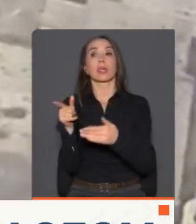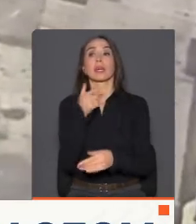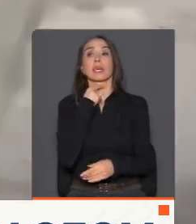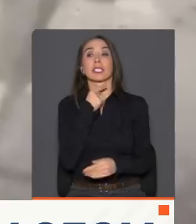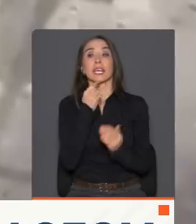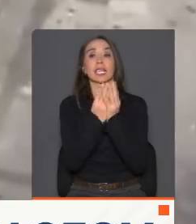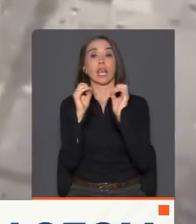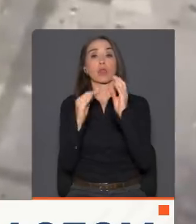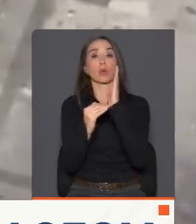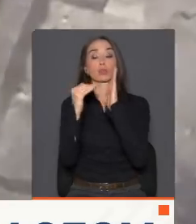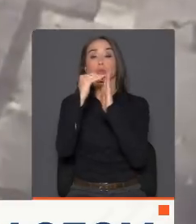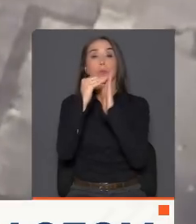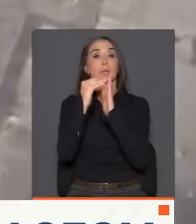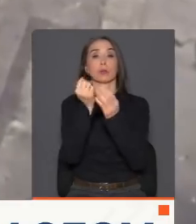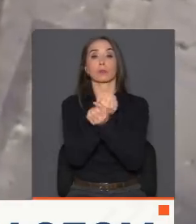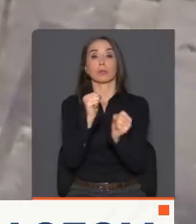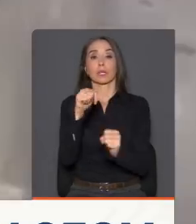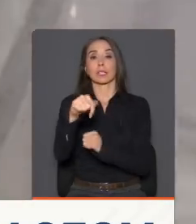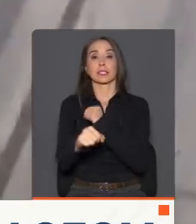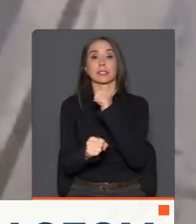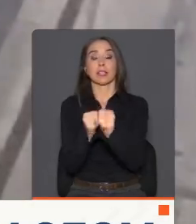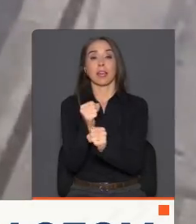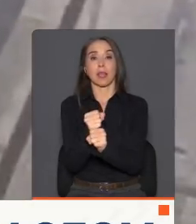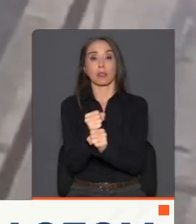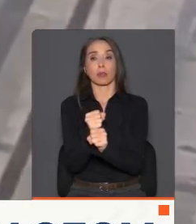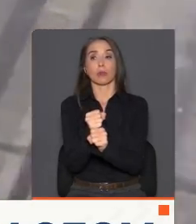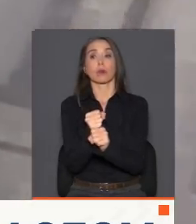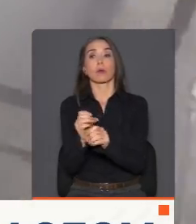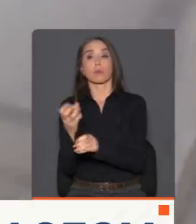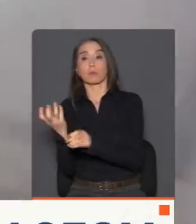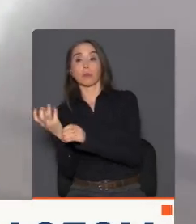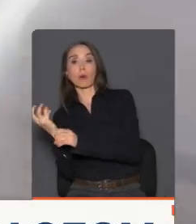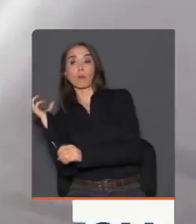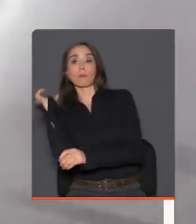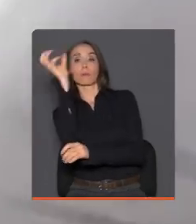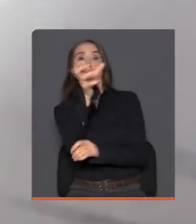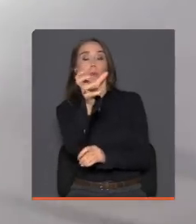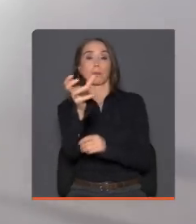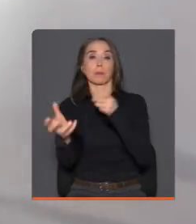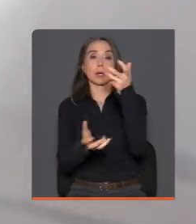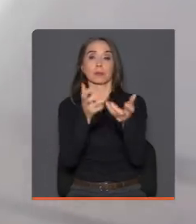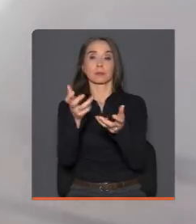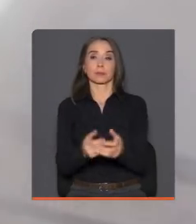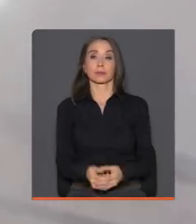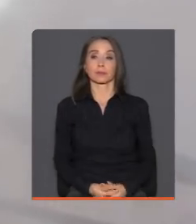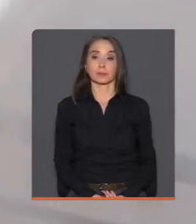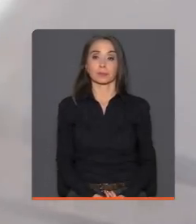educación superior para este año por estar lanzando bombas incendiarias.